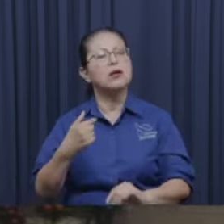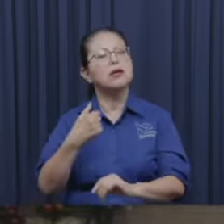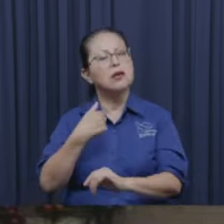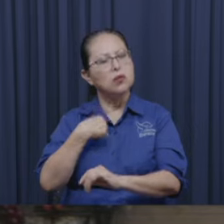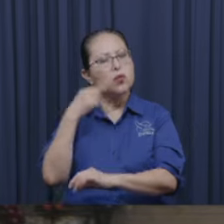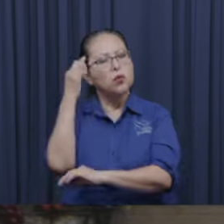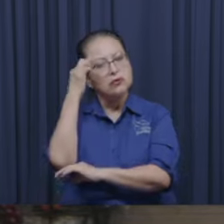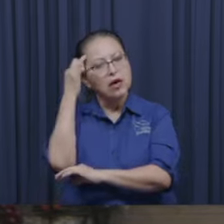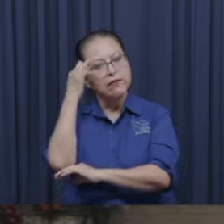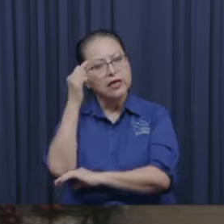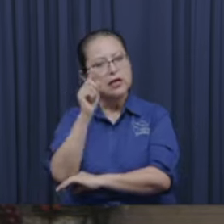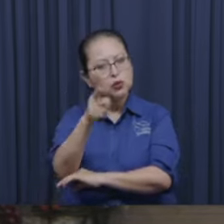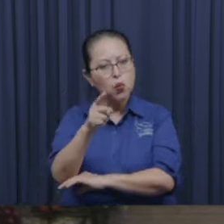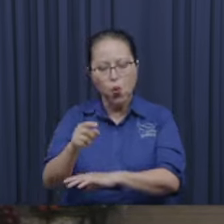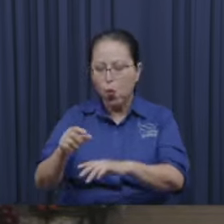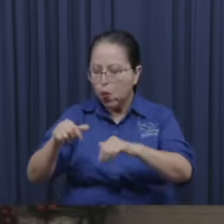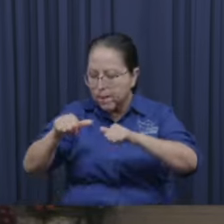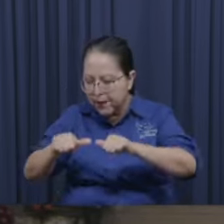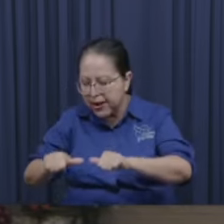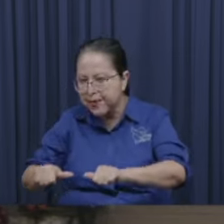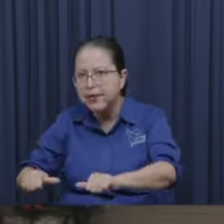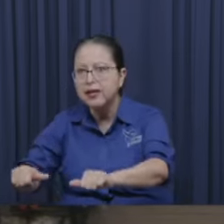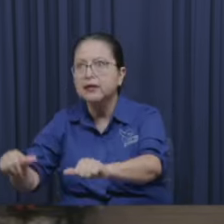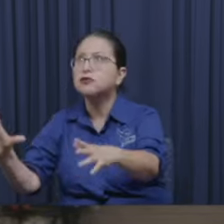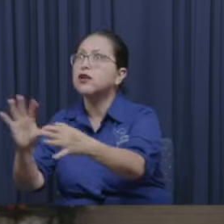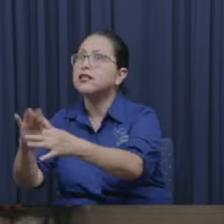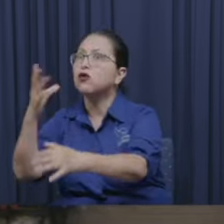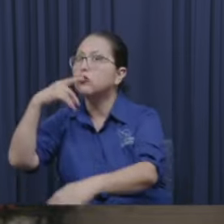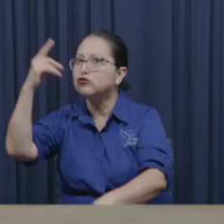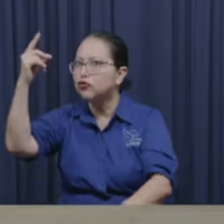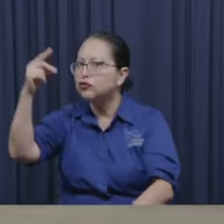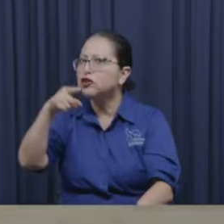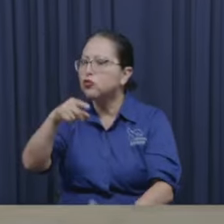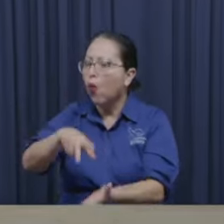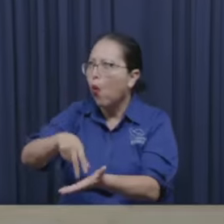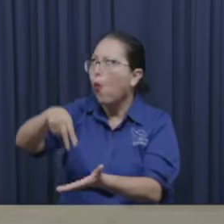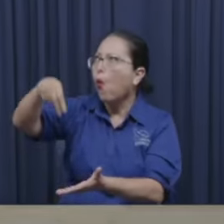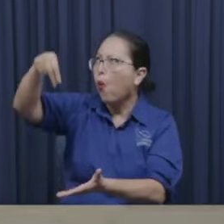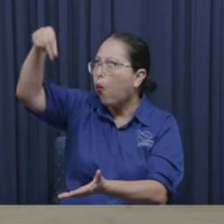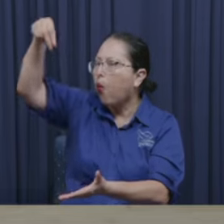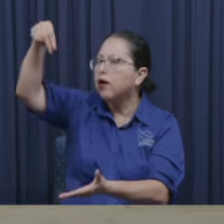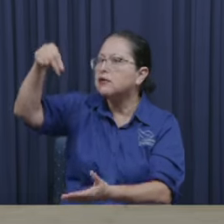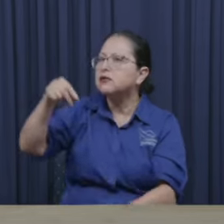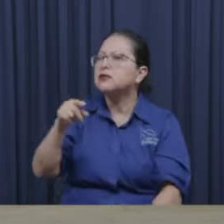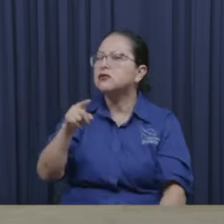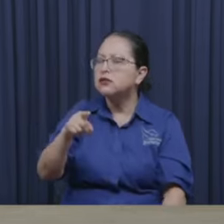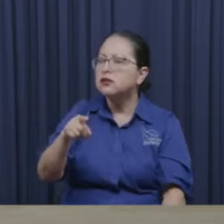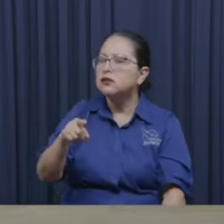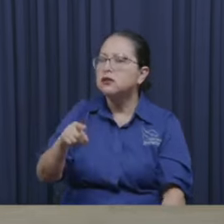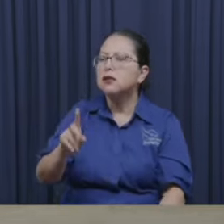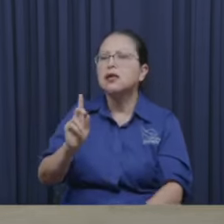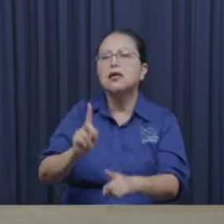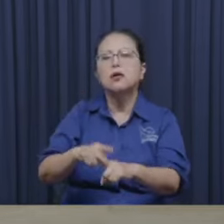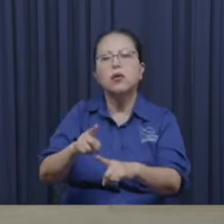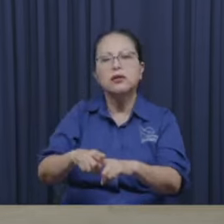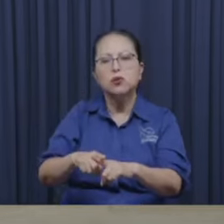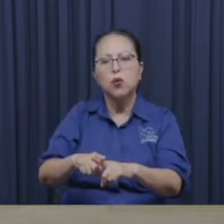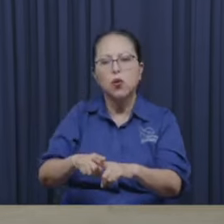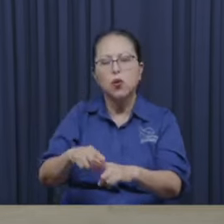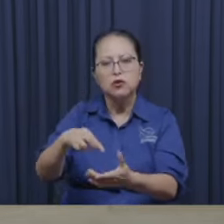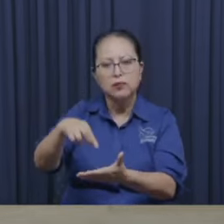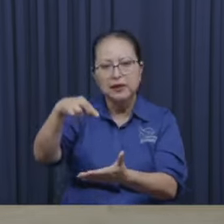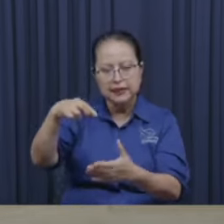que estás permaneciendo en él y te va a llevar entonces uno dice señor ay en el momentito que estos apachen el botón rojo